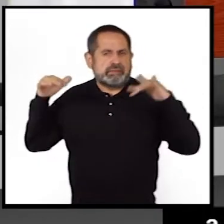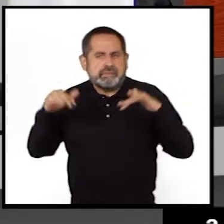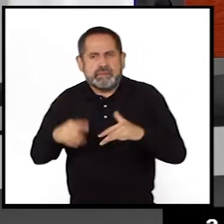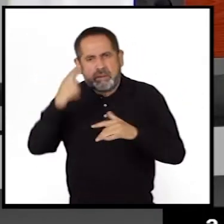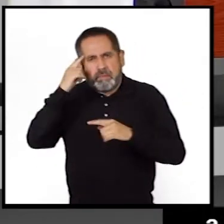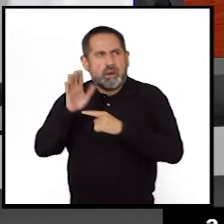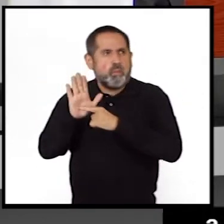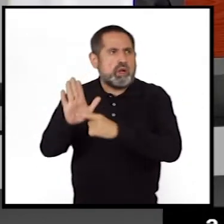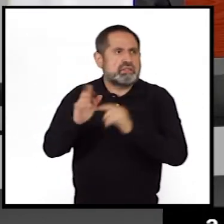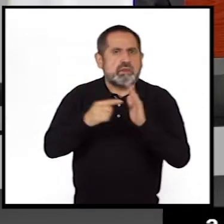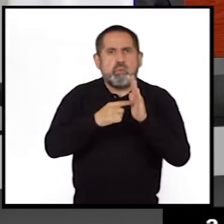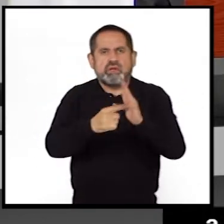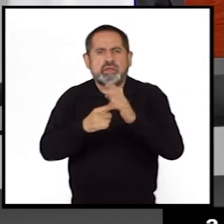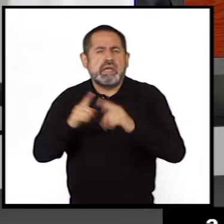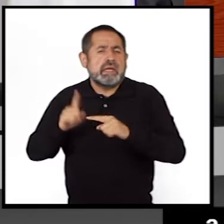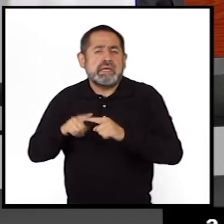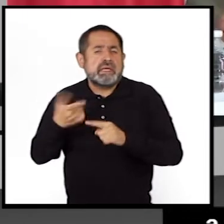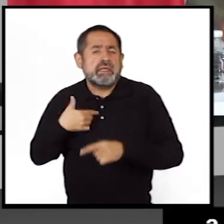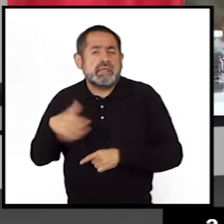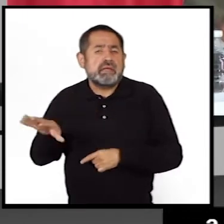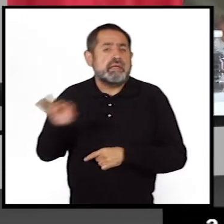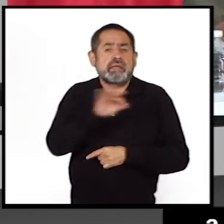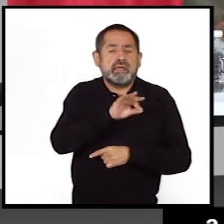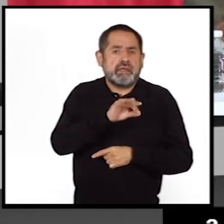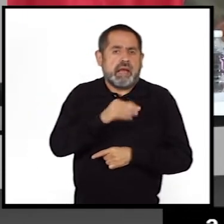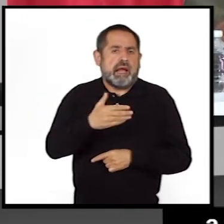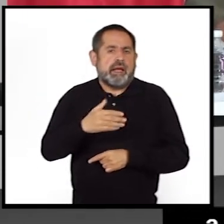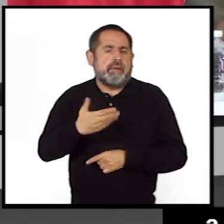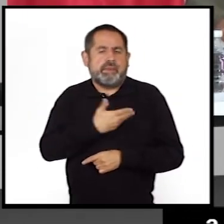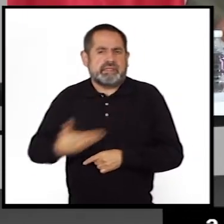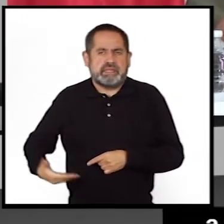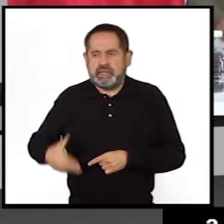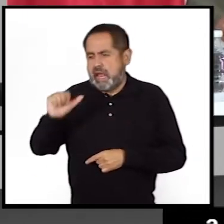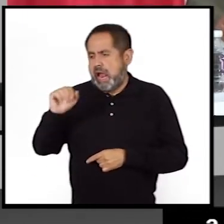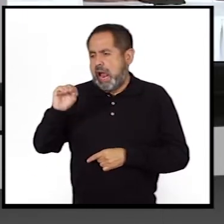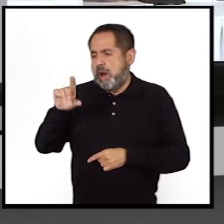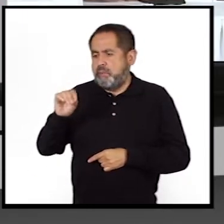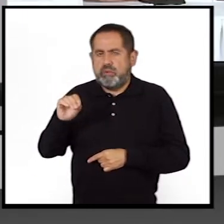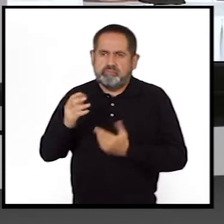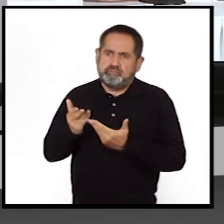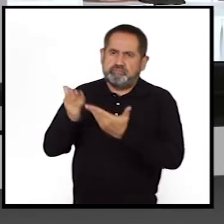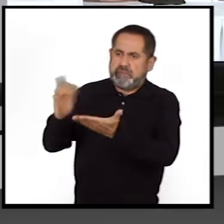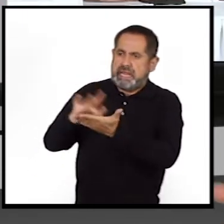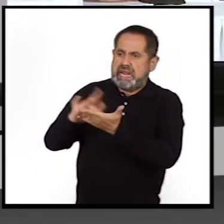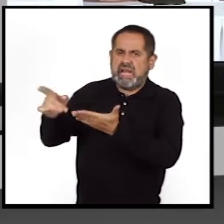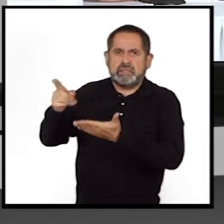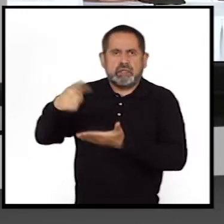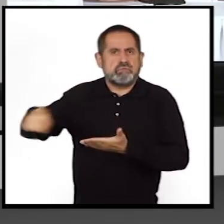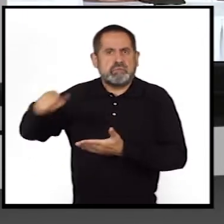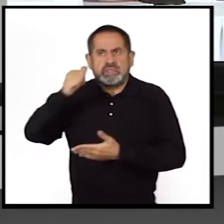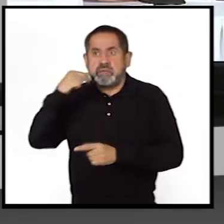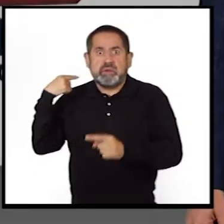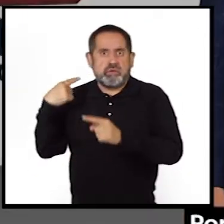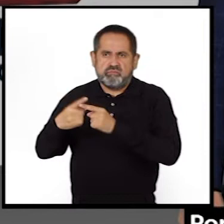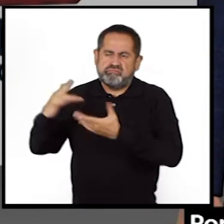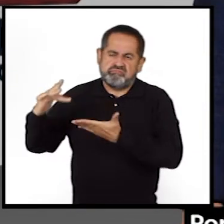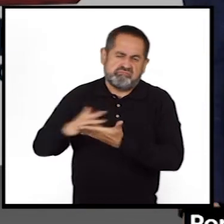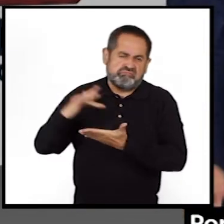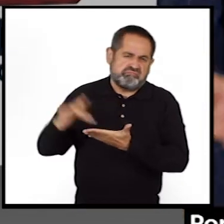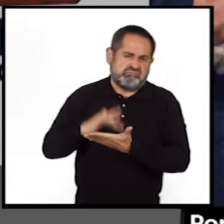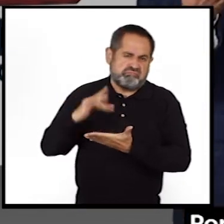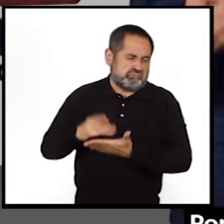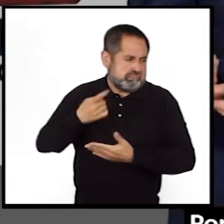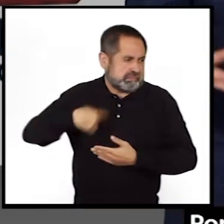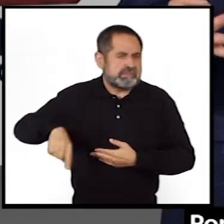reitero mi más sincero agradecimiento por todo el apoyo que a lo largo de su administración ha brindado al pueblo hidalguense. Por